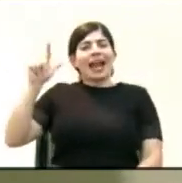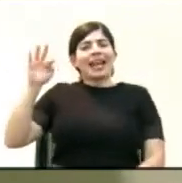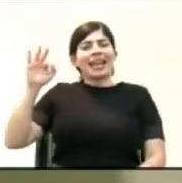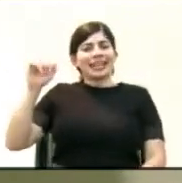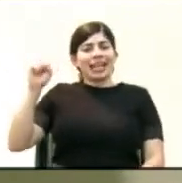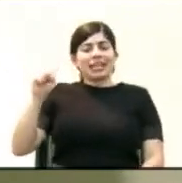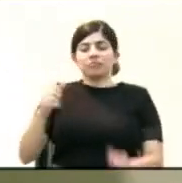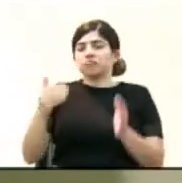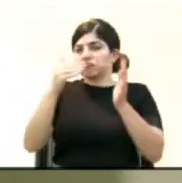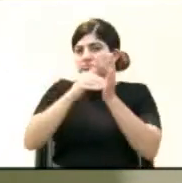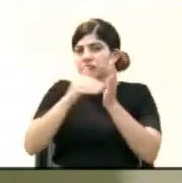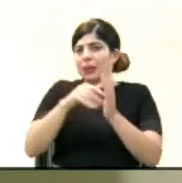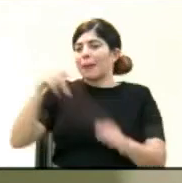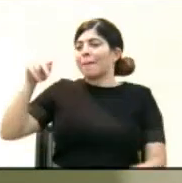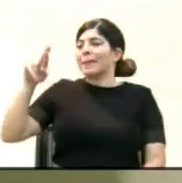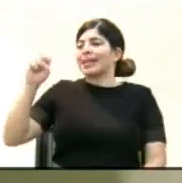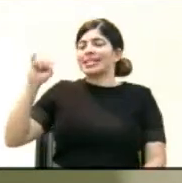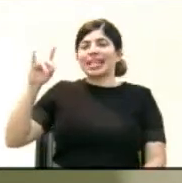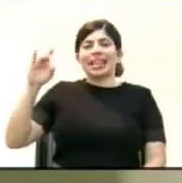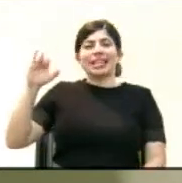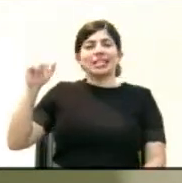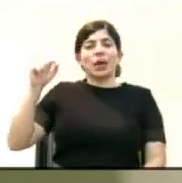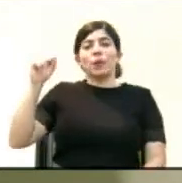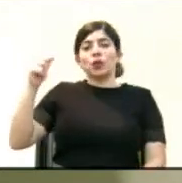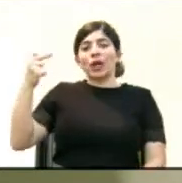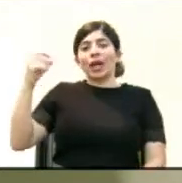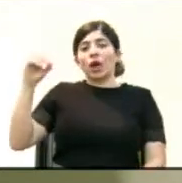presidencia.go.cr/inclinada-alertas. Recordamos